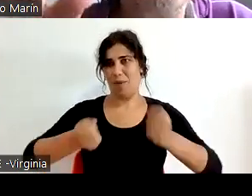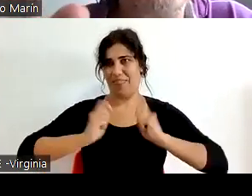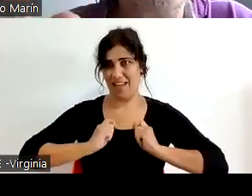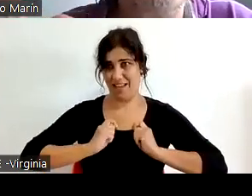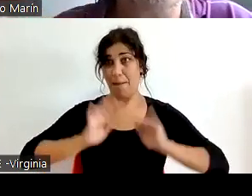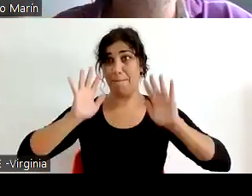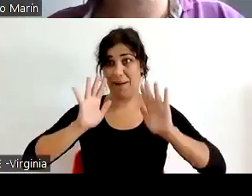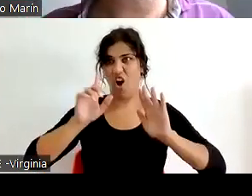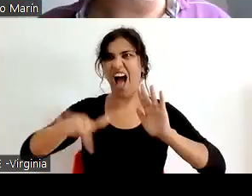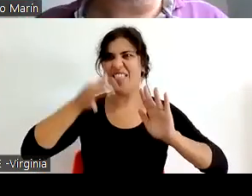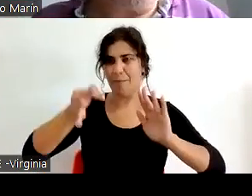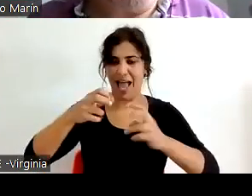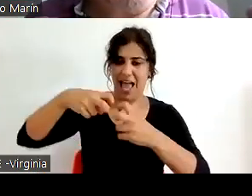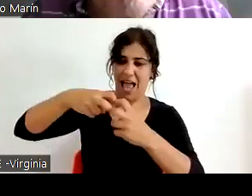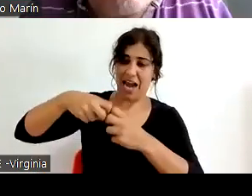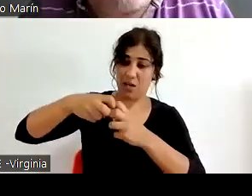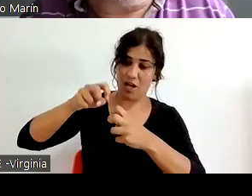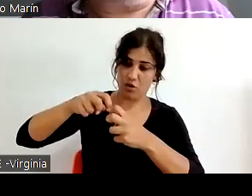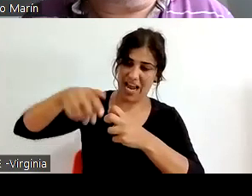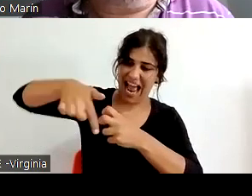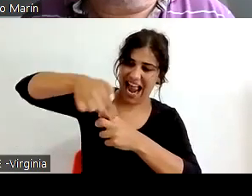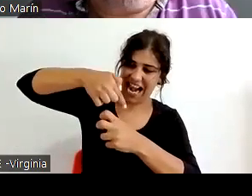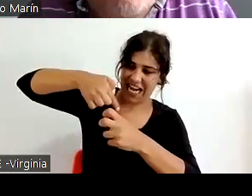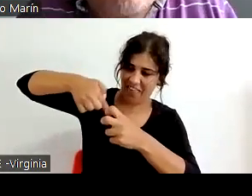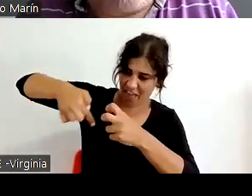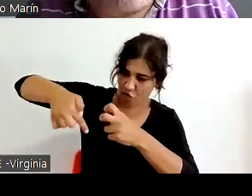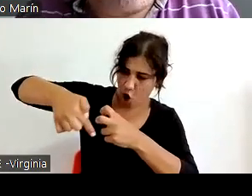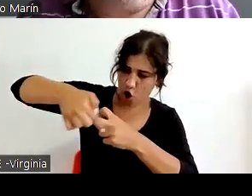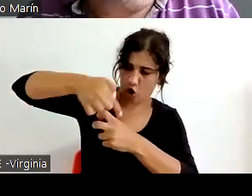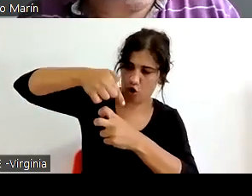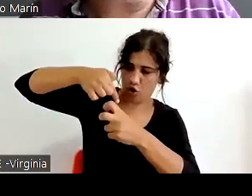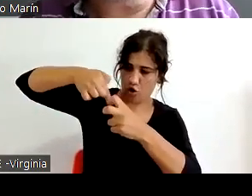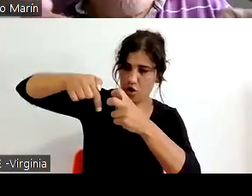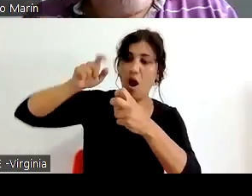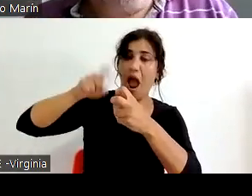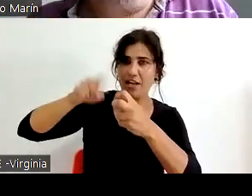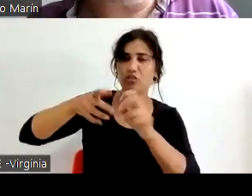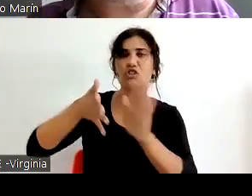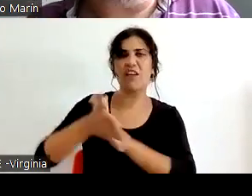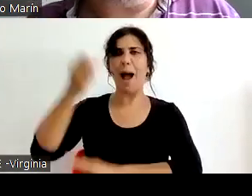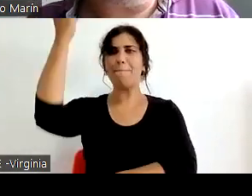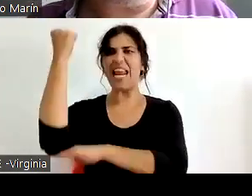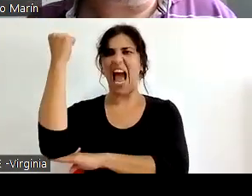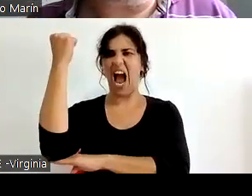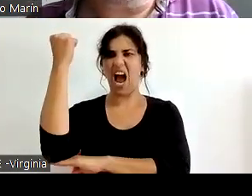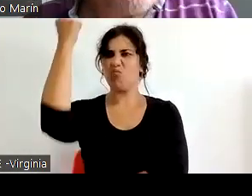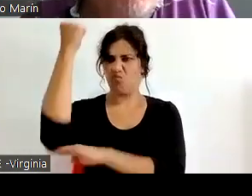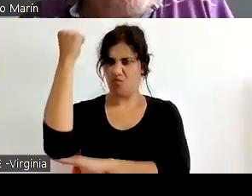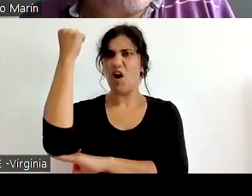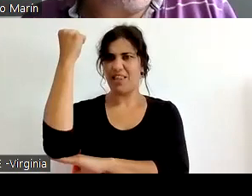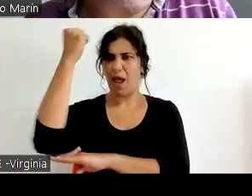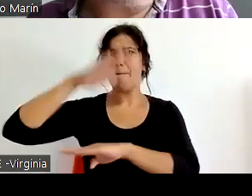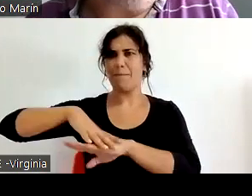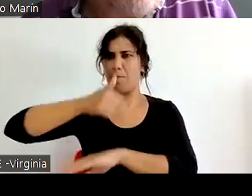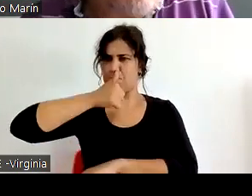esas articulaciones se constituya en un pilar que sostengan adecuadamente toda la estructura